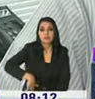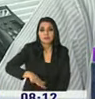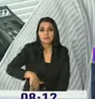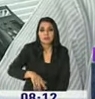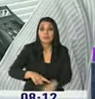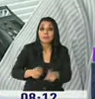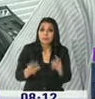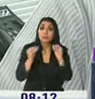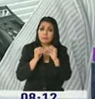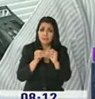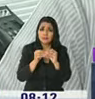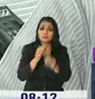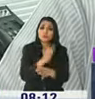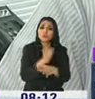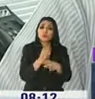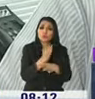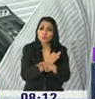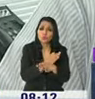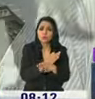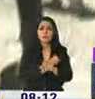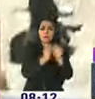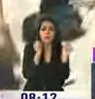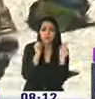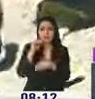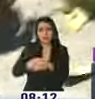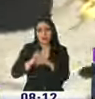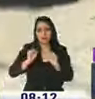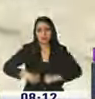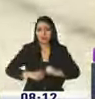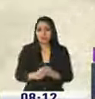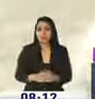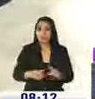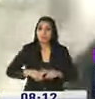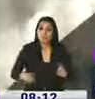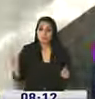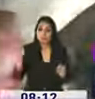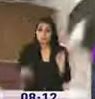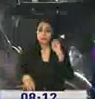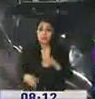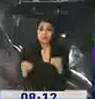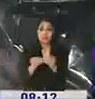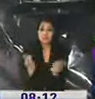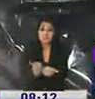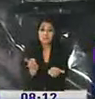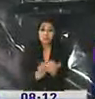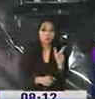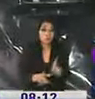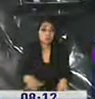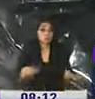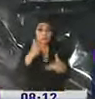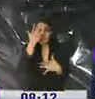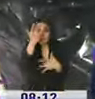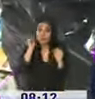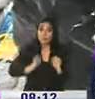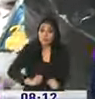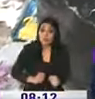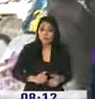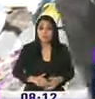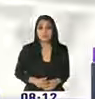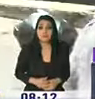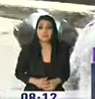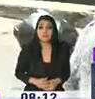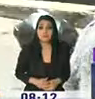incrementando turnos vespertinos. El temor ciudadano es que la acumulación de residuos provoque enfermedades a moradores y